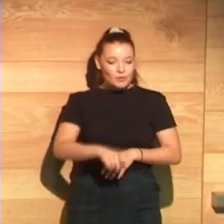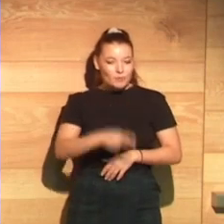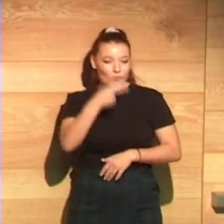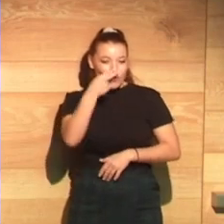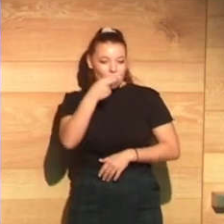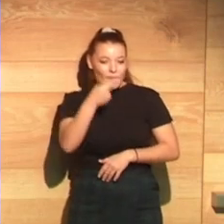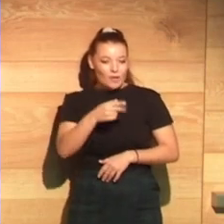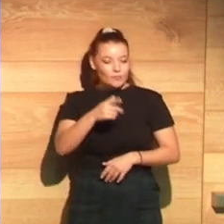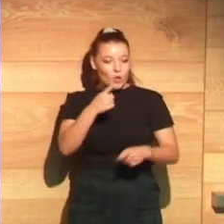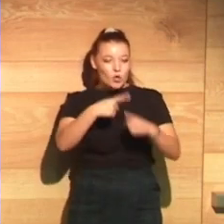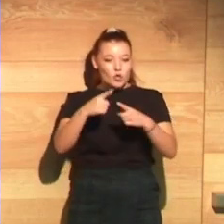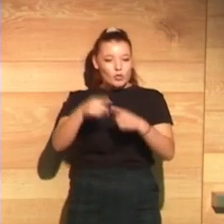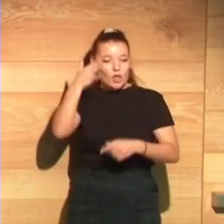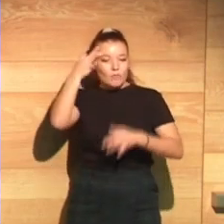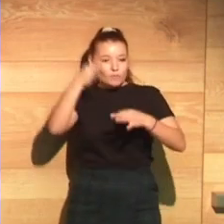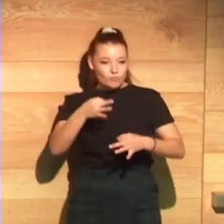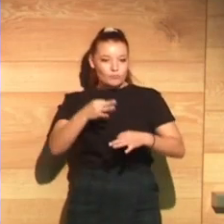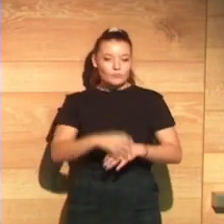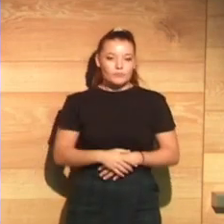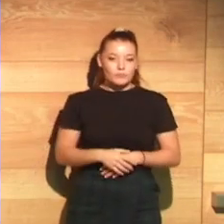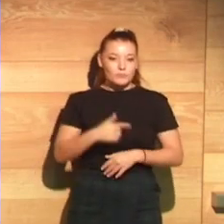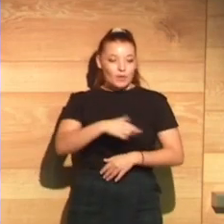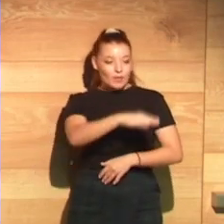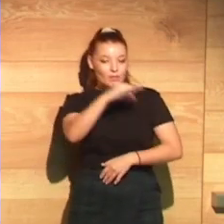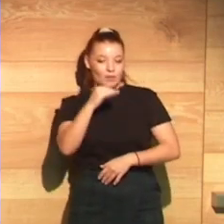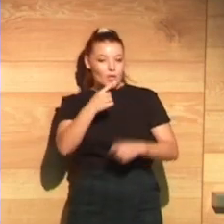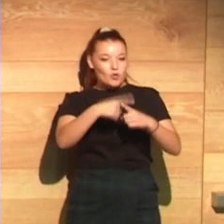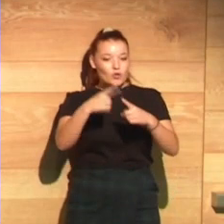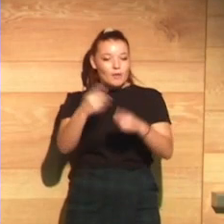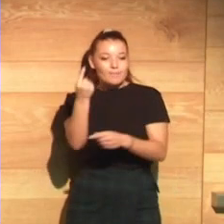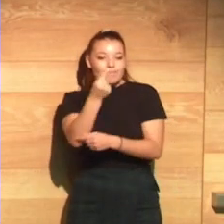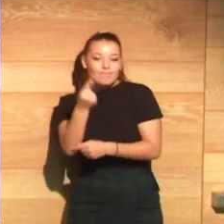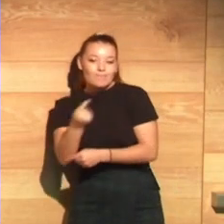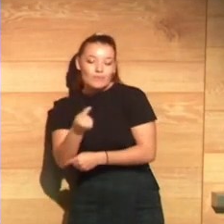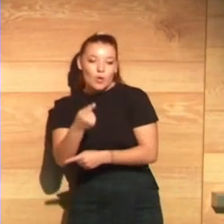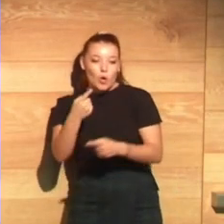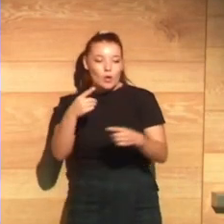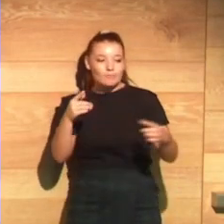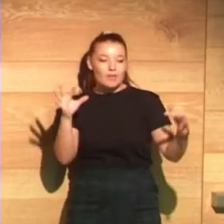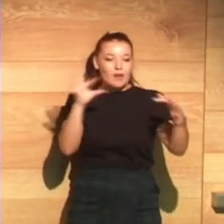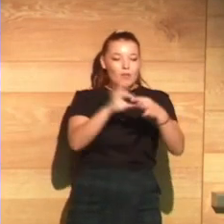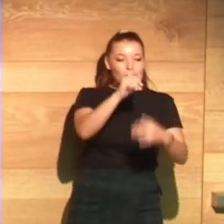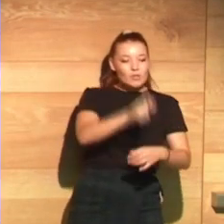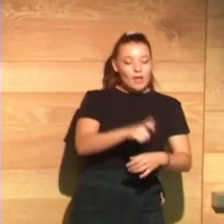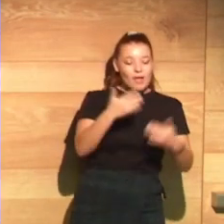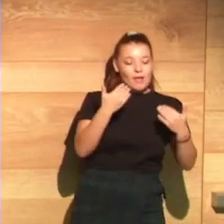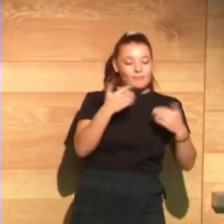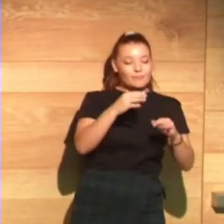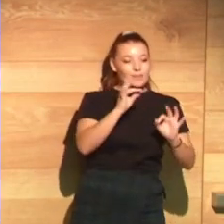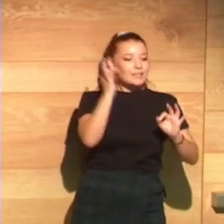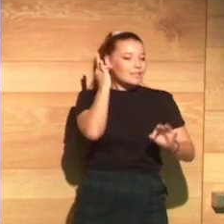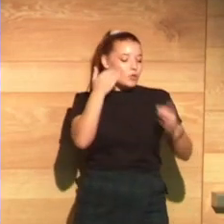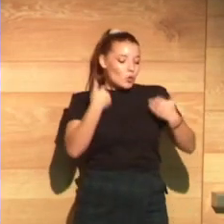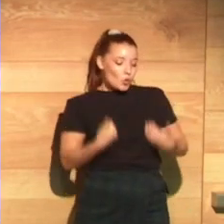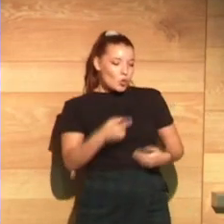cosas con mucho sentido, ¿no? Y entonces entendí que todo lo que ella dibujaba pues tenía mucho que ver con quién era